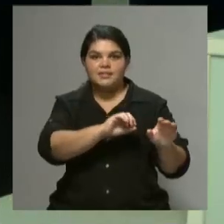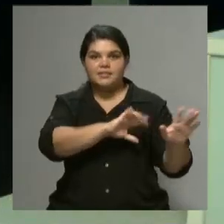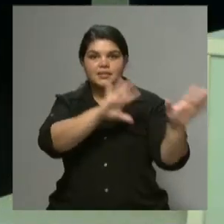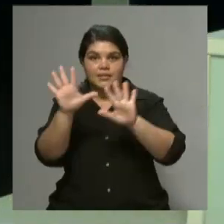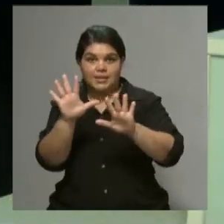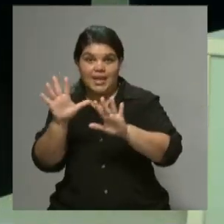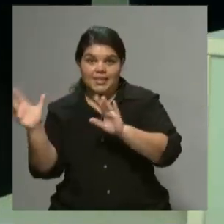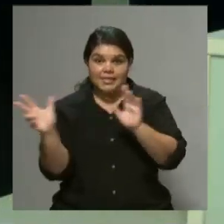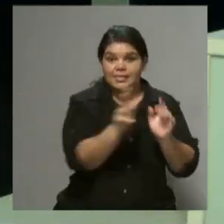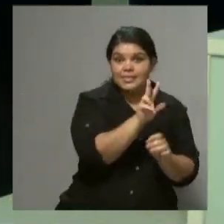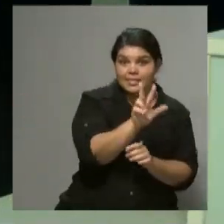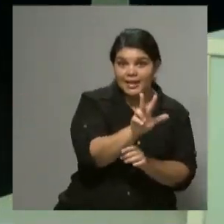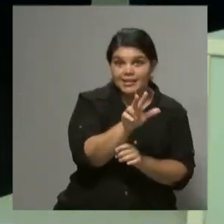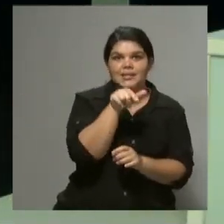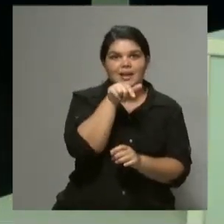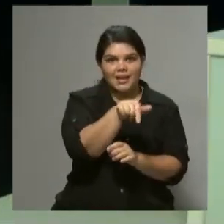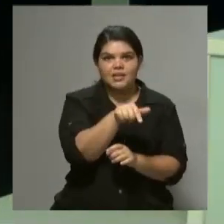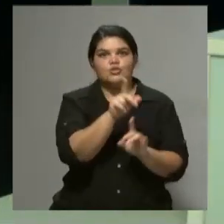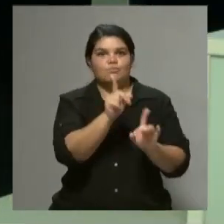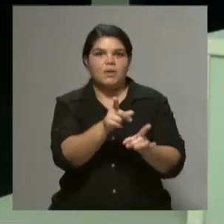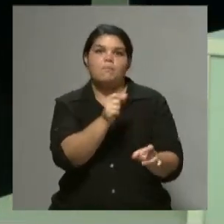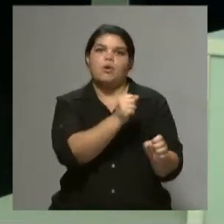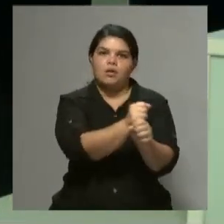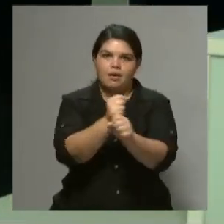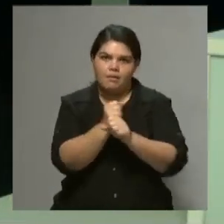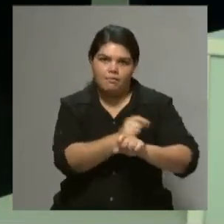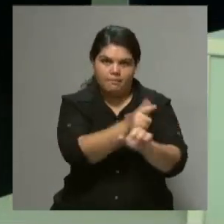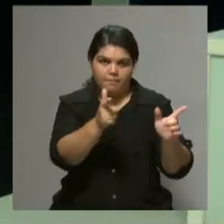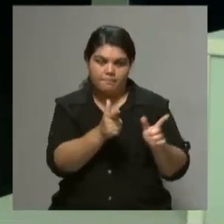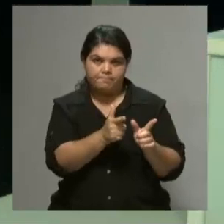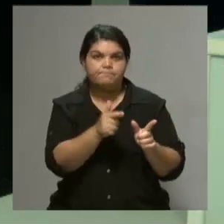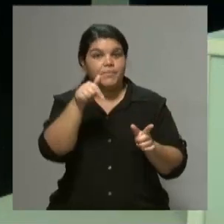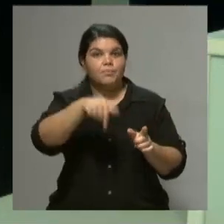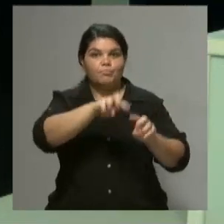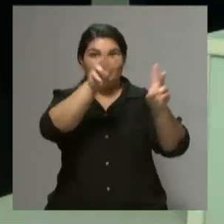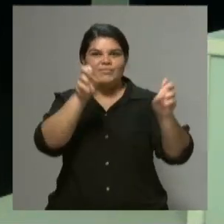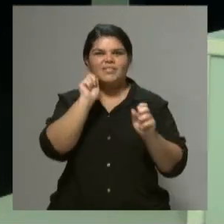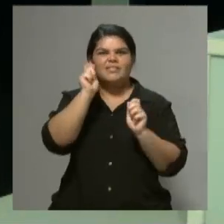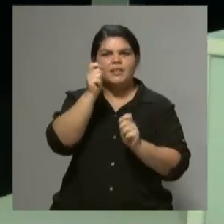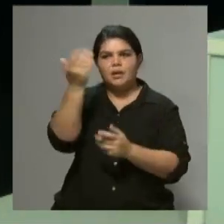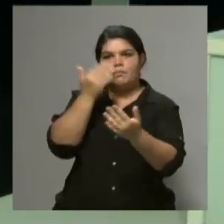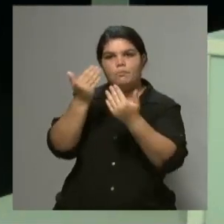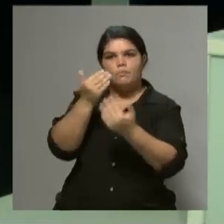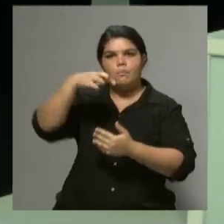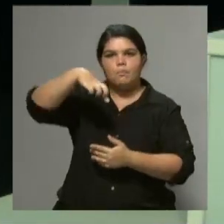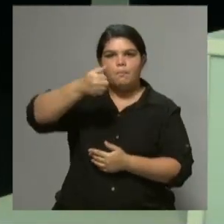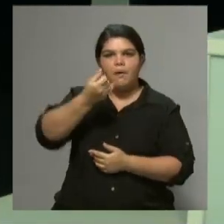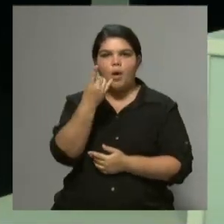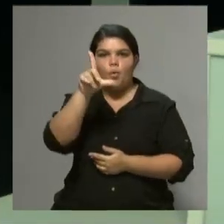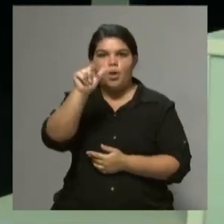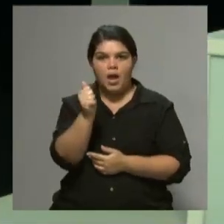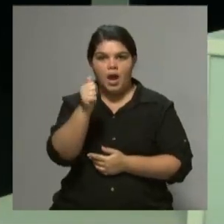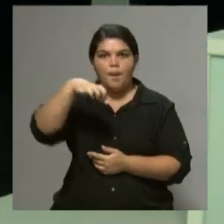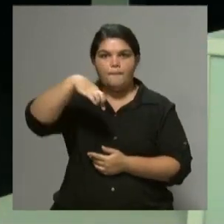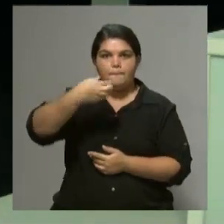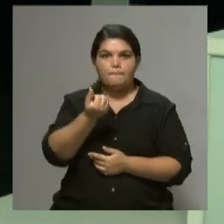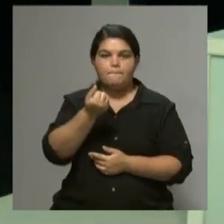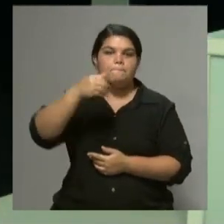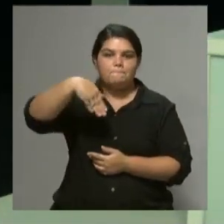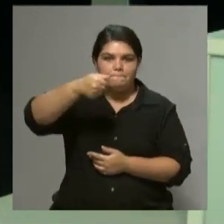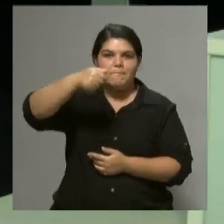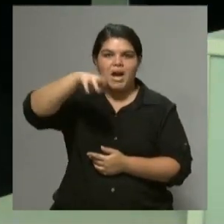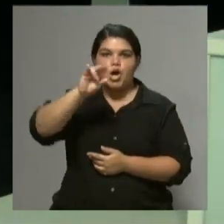y en este caso de la UCA. Vamos a hablar de estos temas con Ana Paula Marún, que la tengo acá conmigo en el estudio. Es